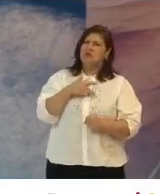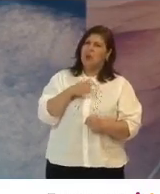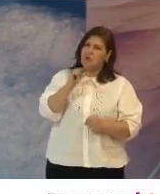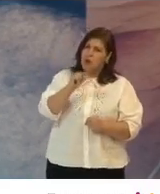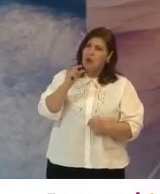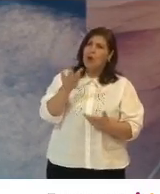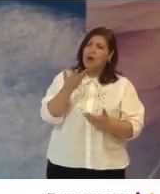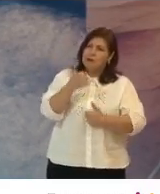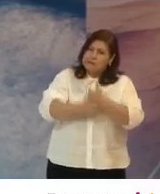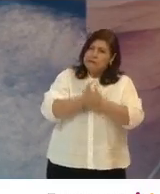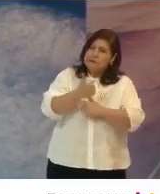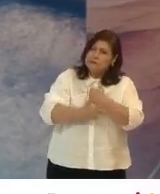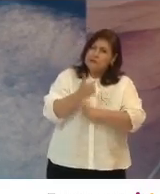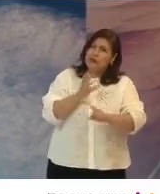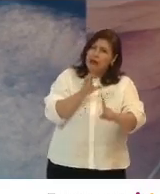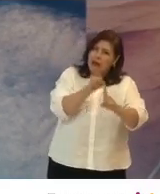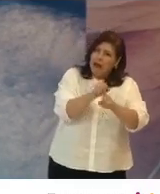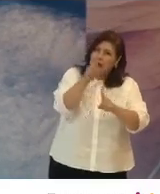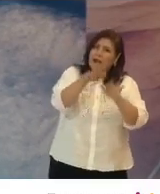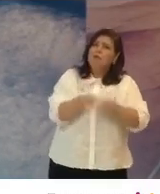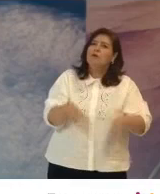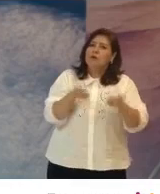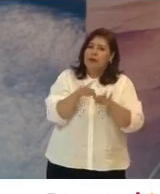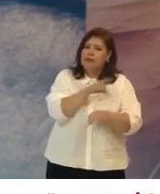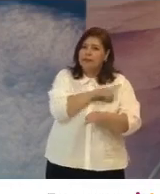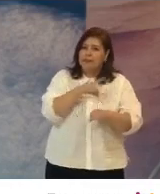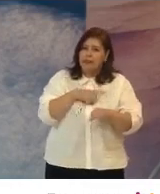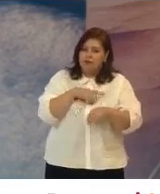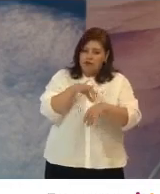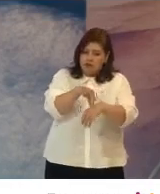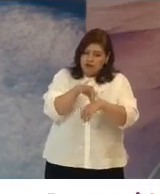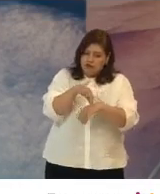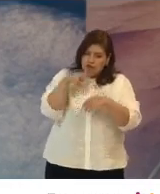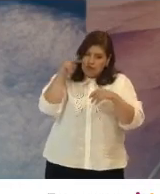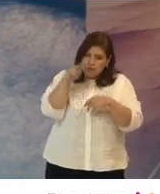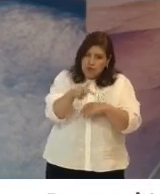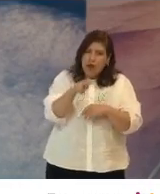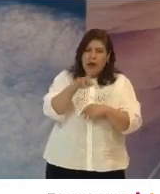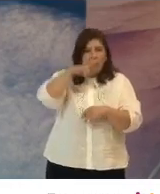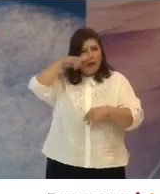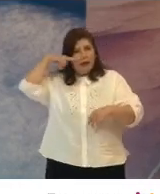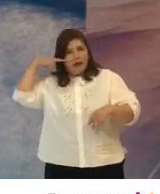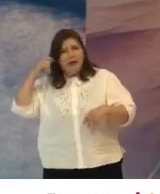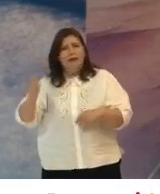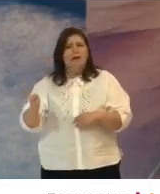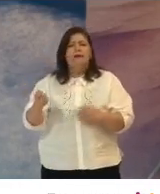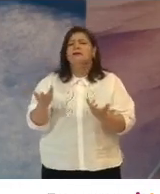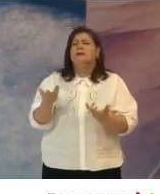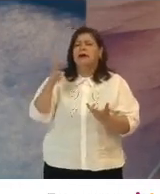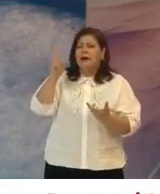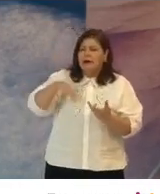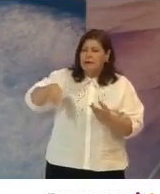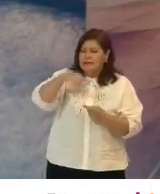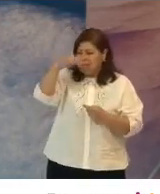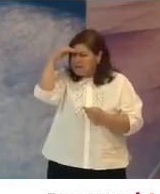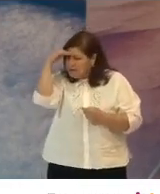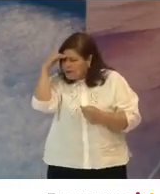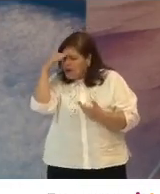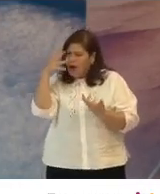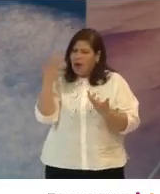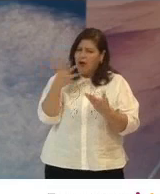gran importancia que tenemos de hacer visible lo invisible, de analizar las estructuras y